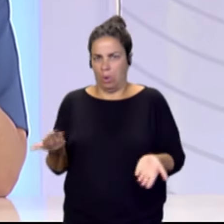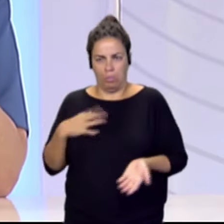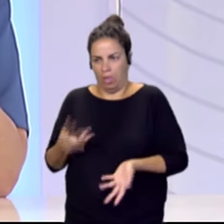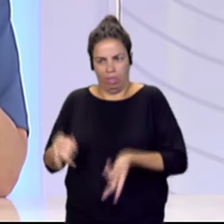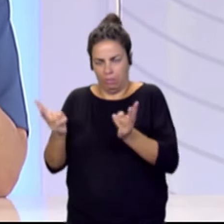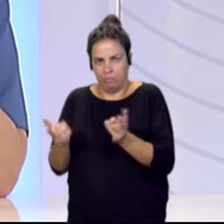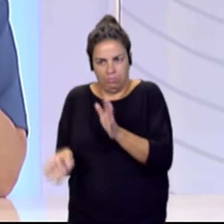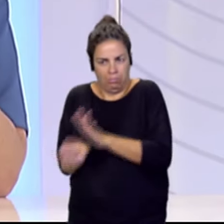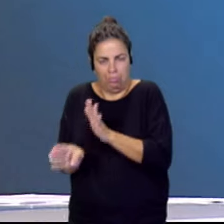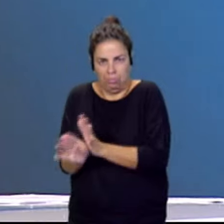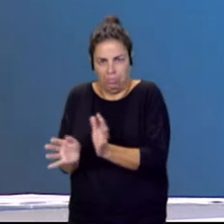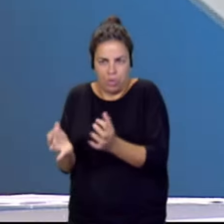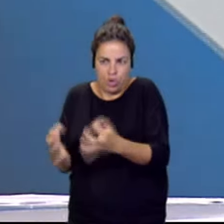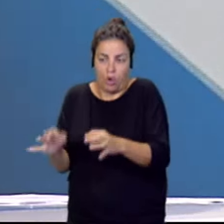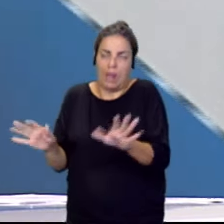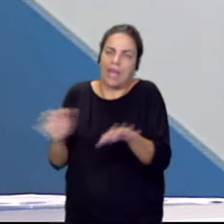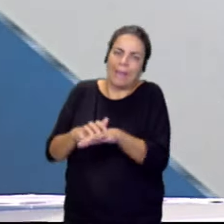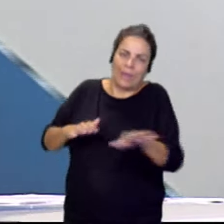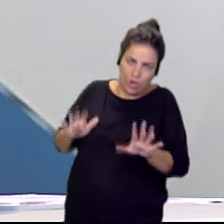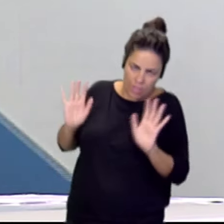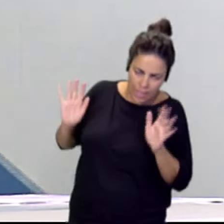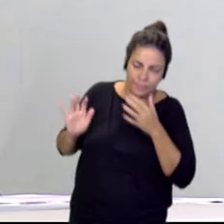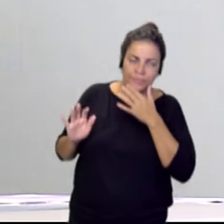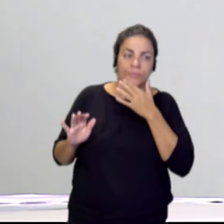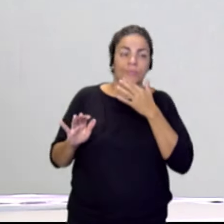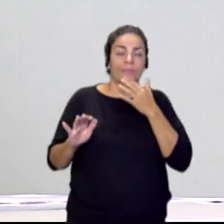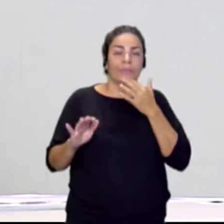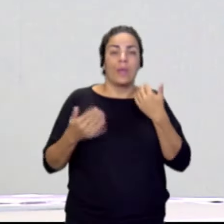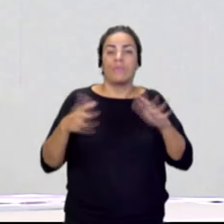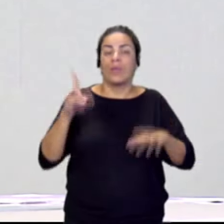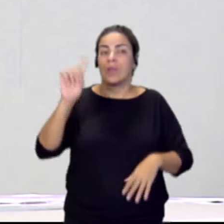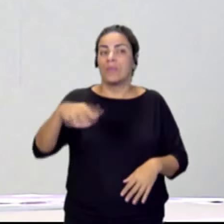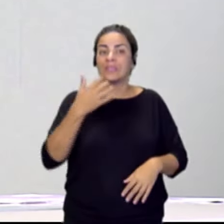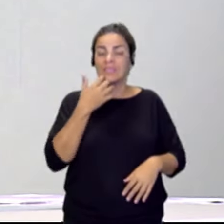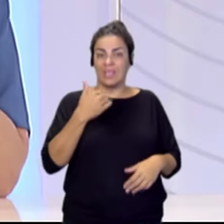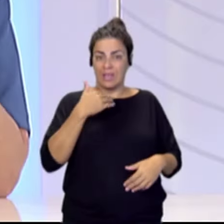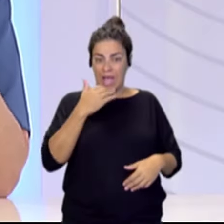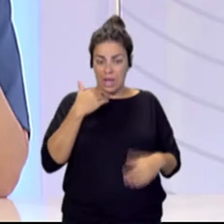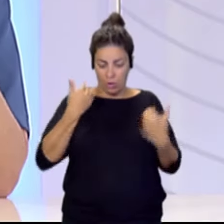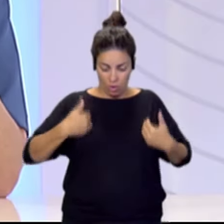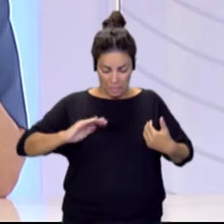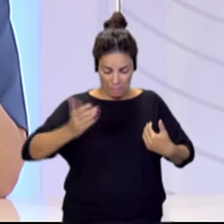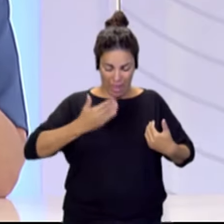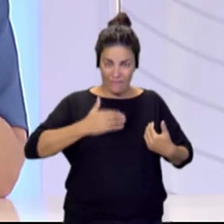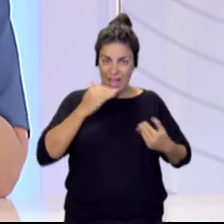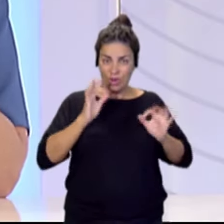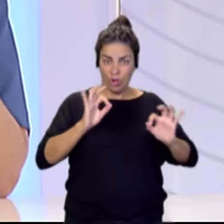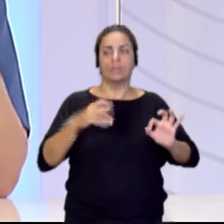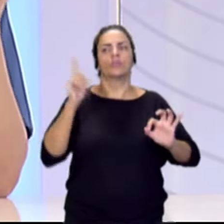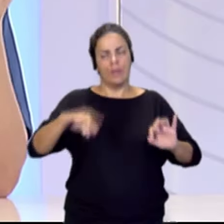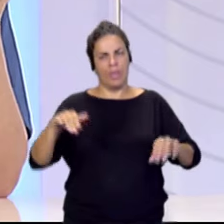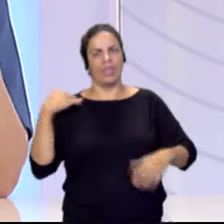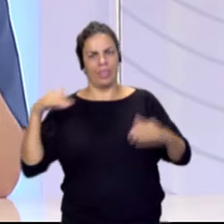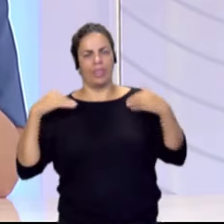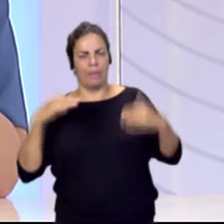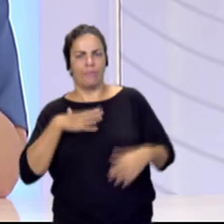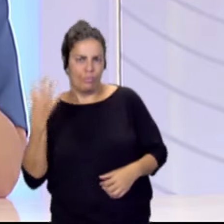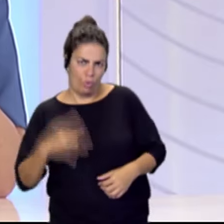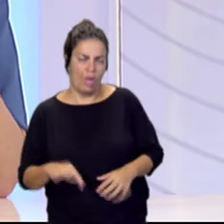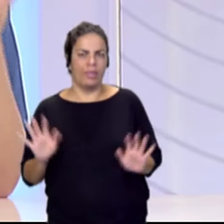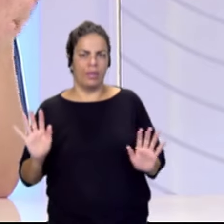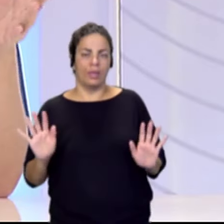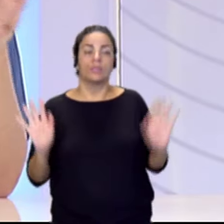casos, pero incluso hasta teniendo lesiones específicas puedes hacer actividades deportivas. Entonces, para eso también entiendo